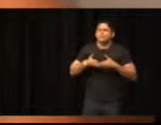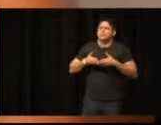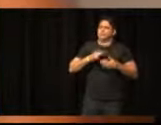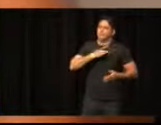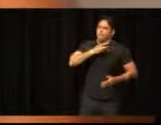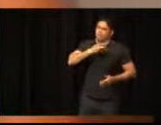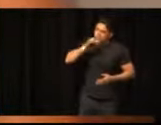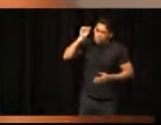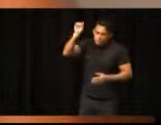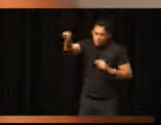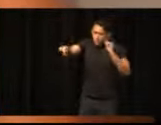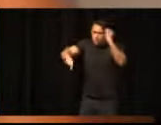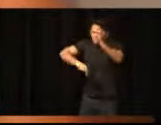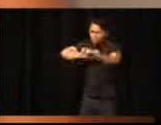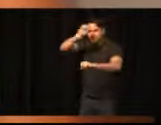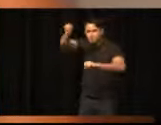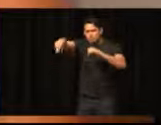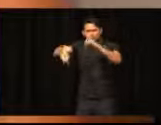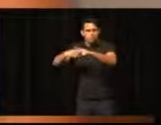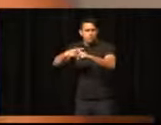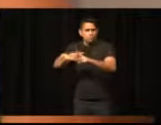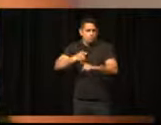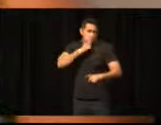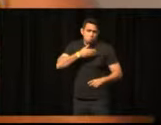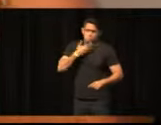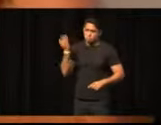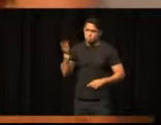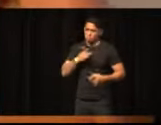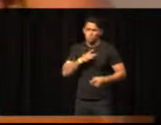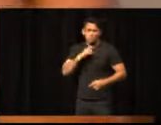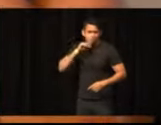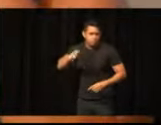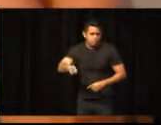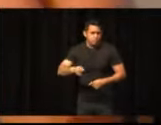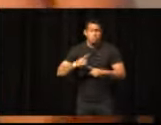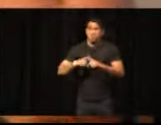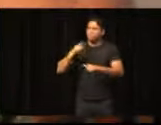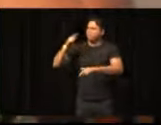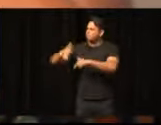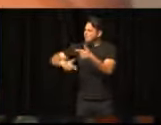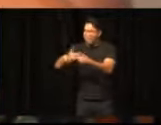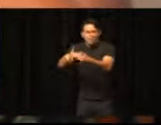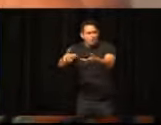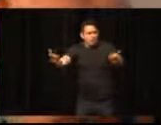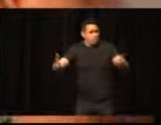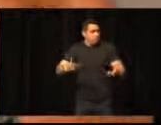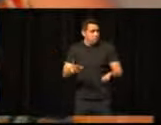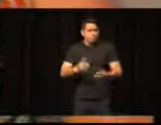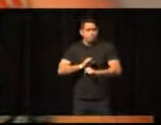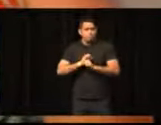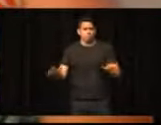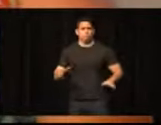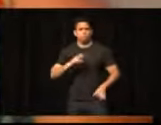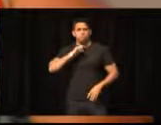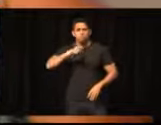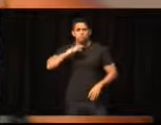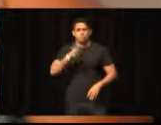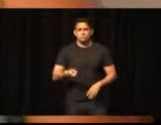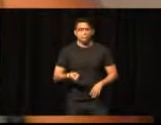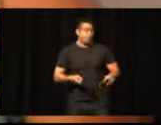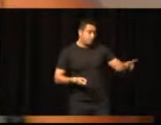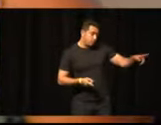eventos. No hay un mega evento deportivo sin voluntarios, porque hay tantas actividades. Pero lo que